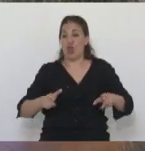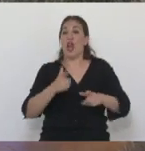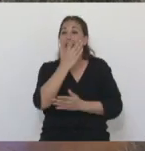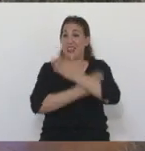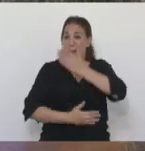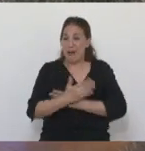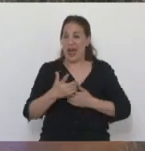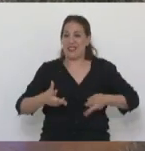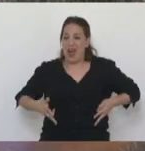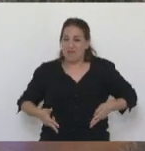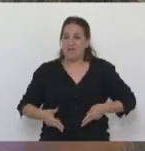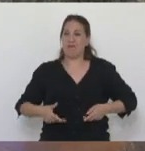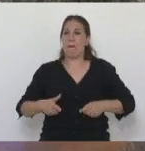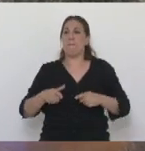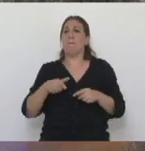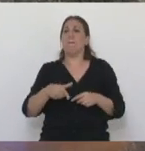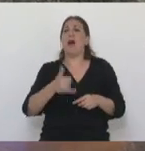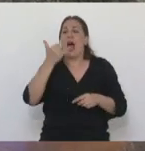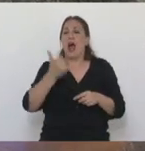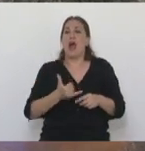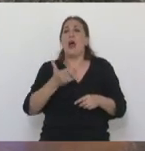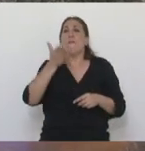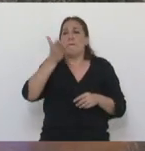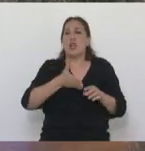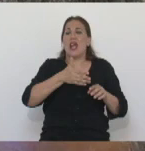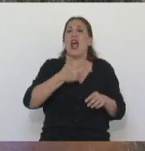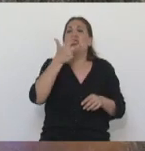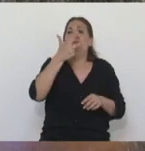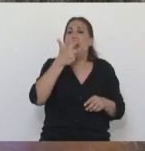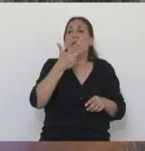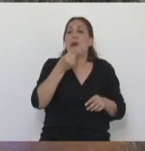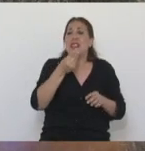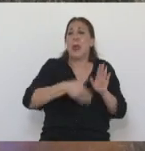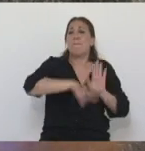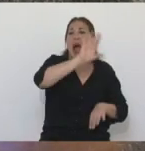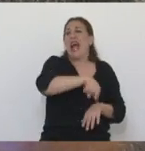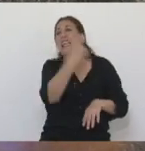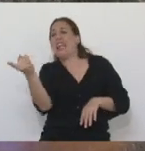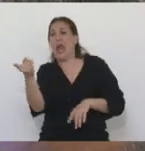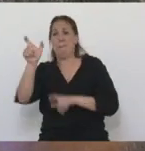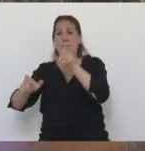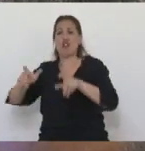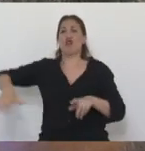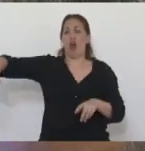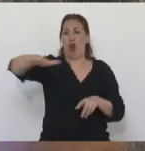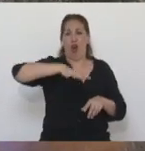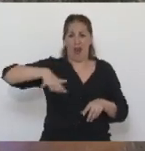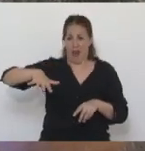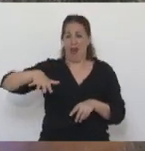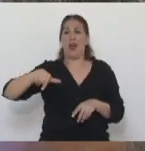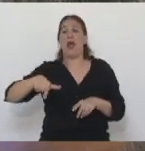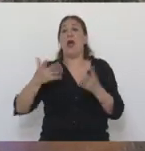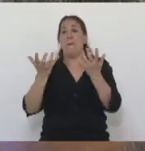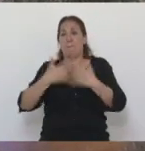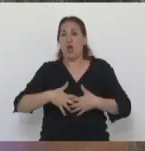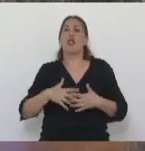discapacidad exhibe porcentajes 3 veces mayor a la de la población en general. Este proyecto viene entonces